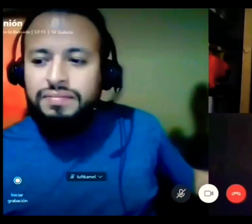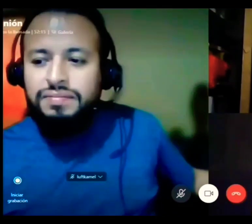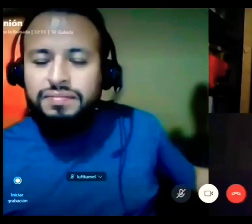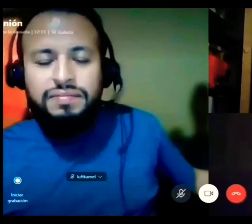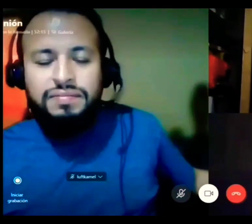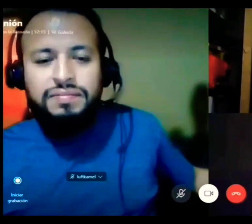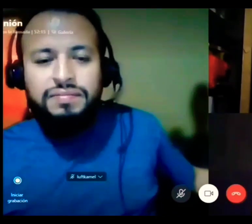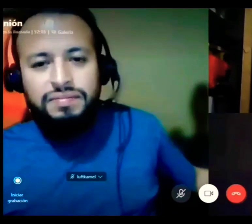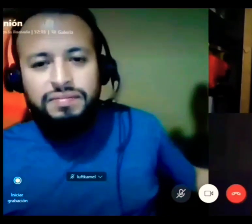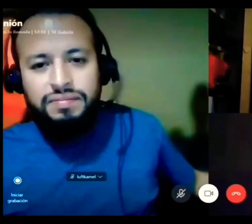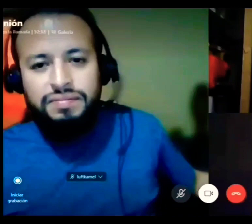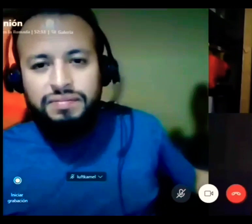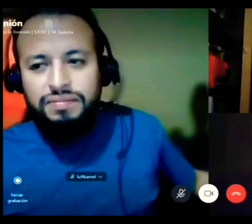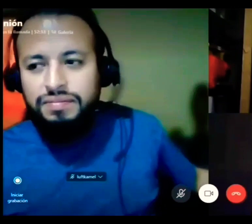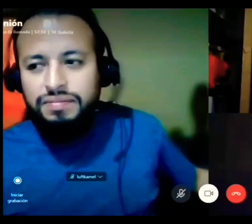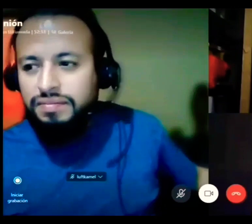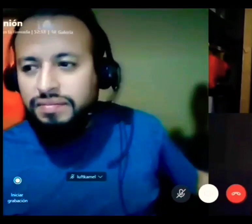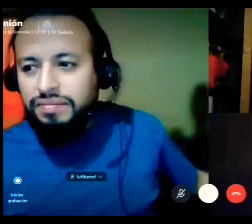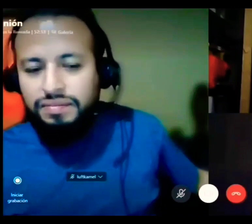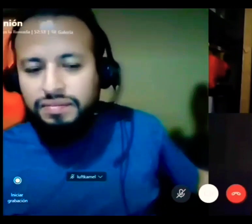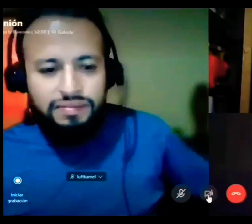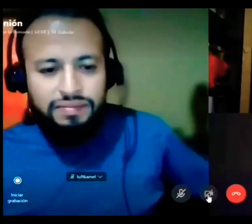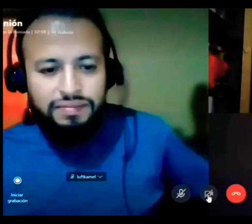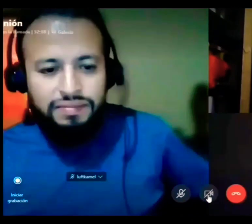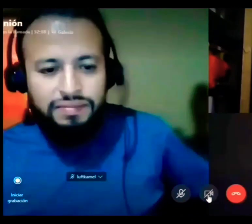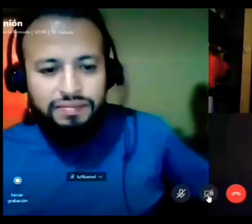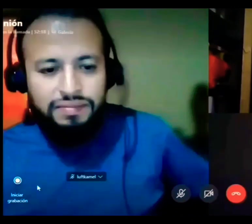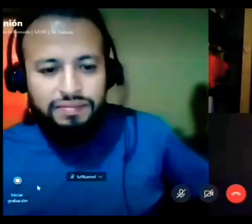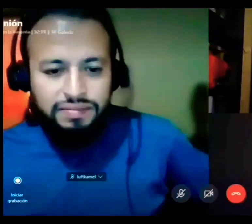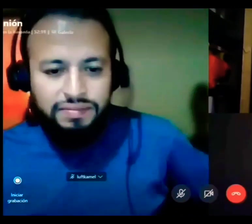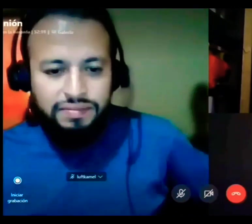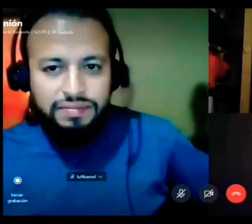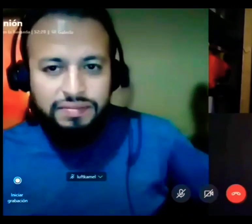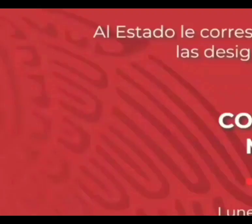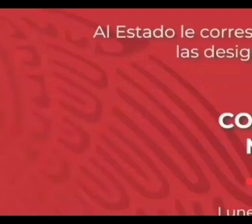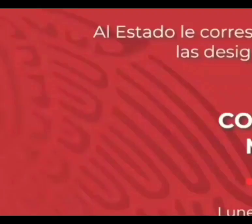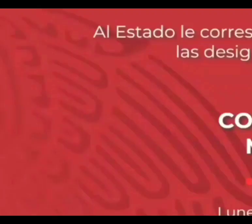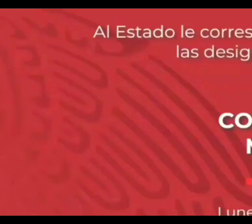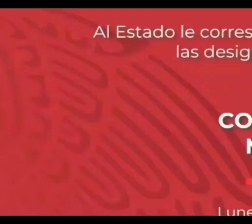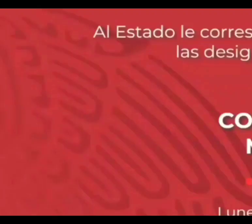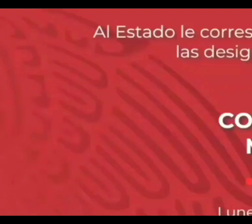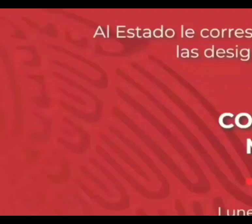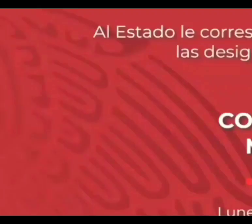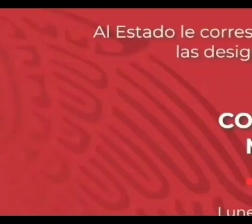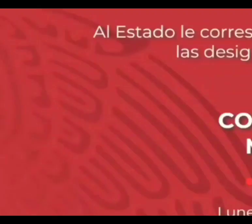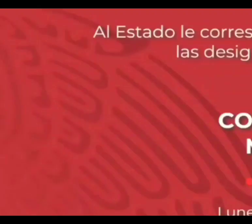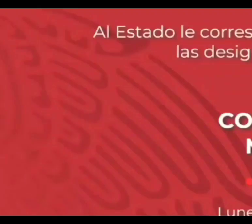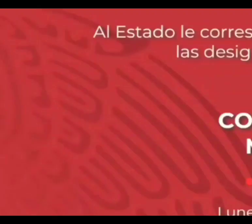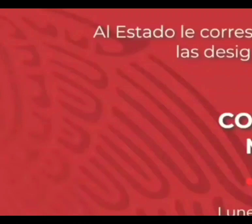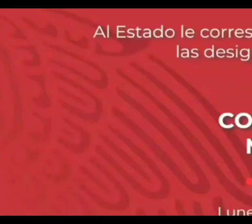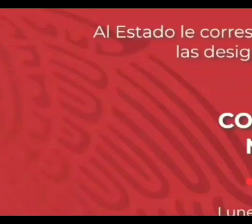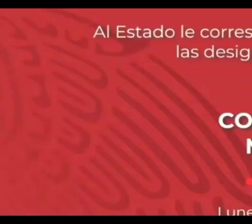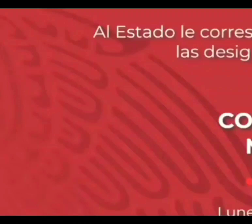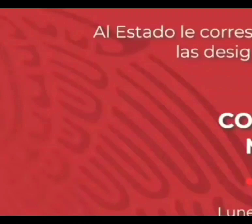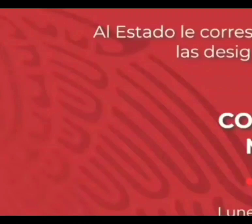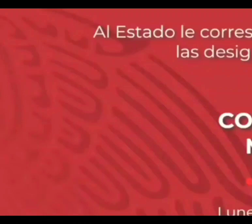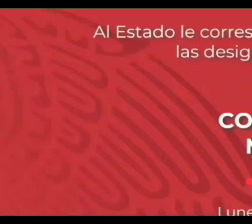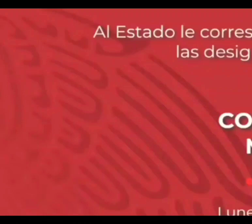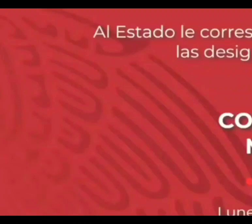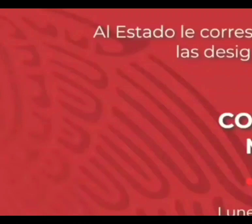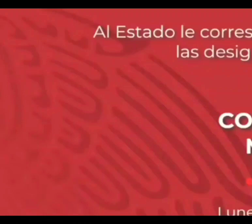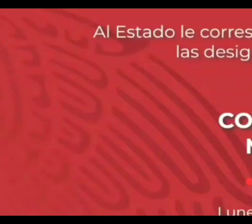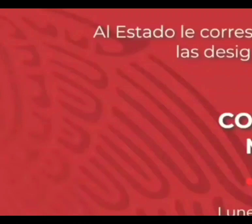Respecto a la matutina del día de hoy, Andrés Manuel López Obrador, titulado "Al Estado le corresponde atemperar las